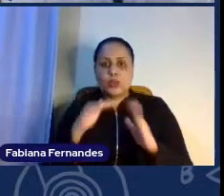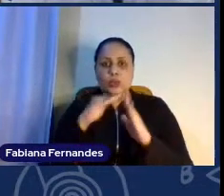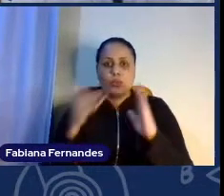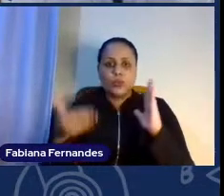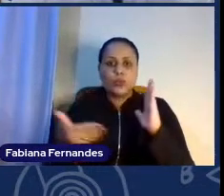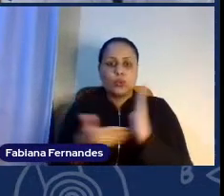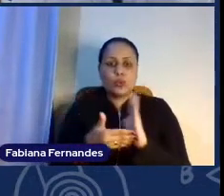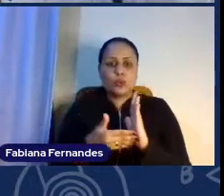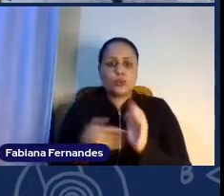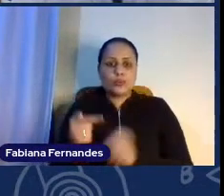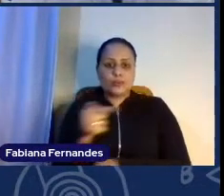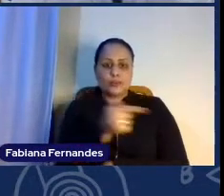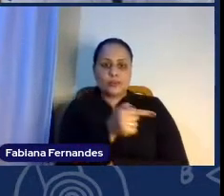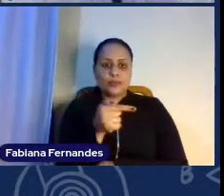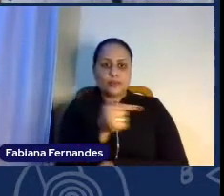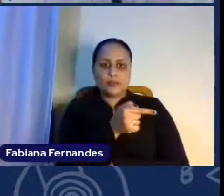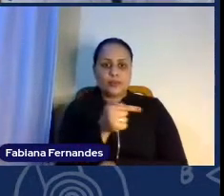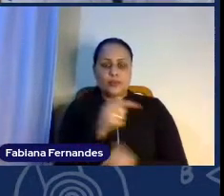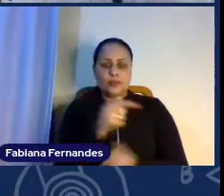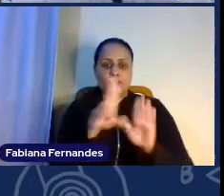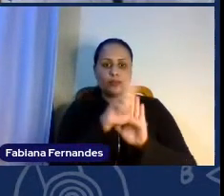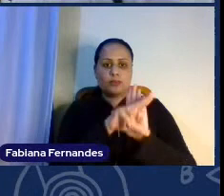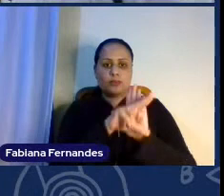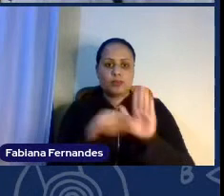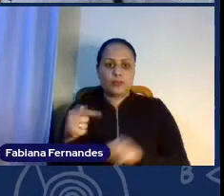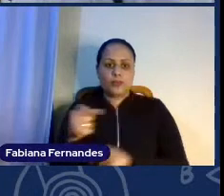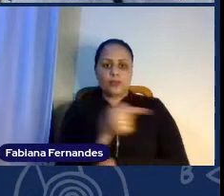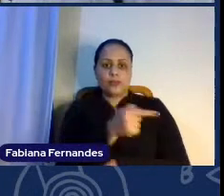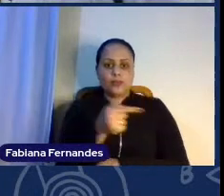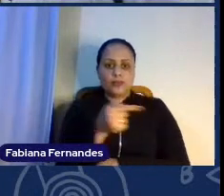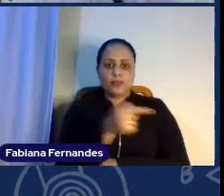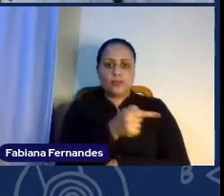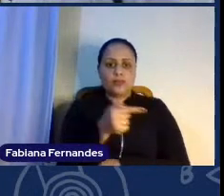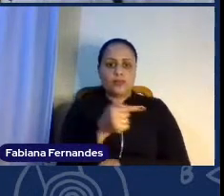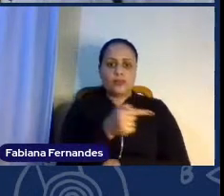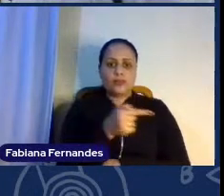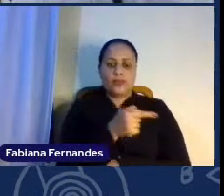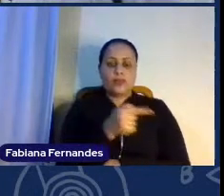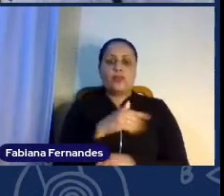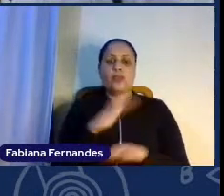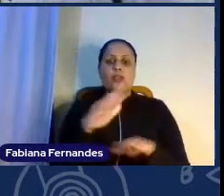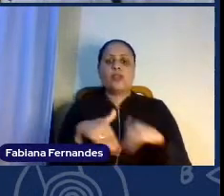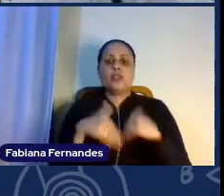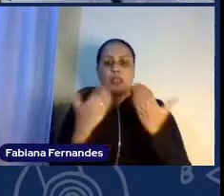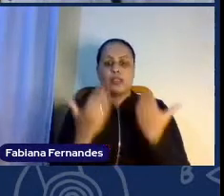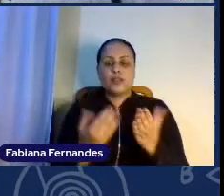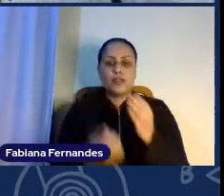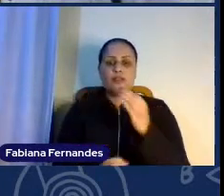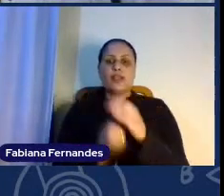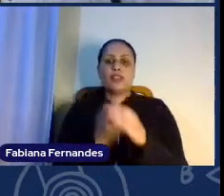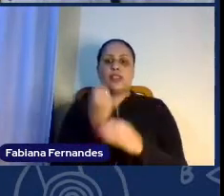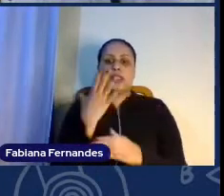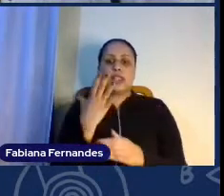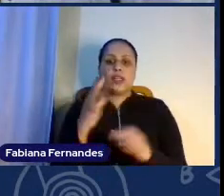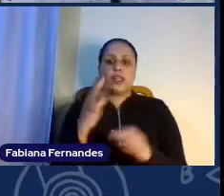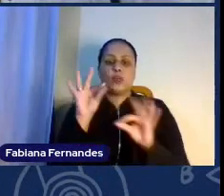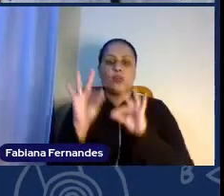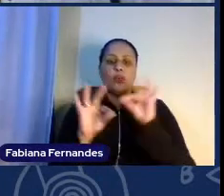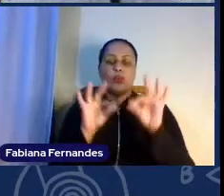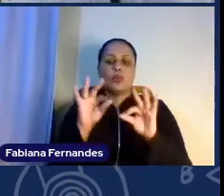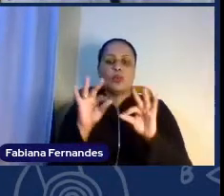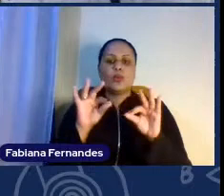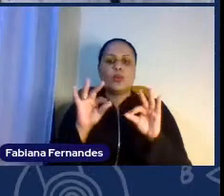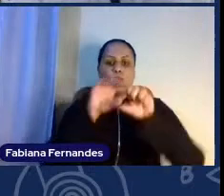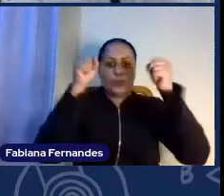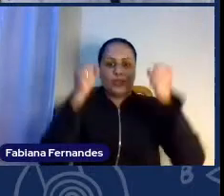que va, el ectodermo, del ectodermo se va a originar finalmente el sistema